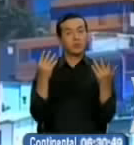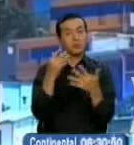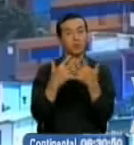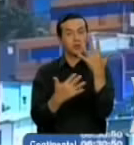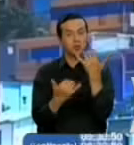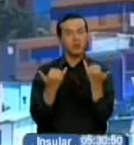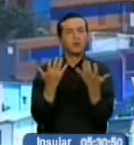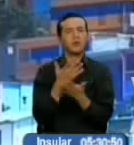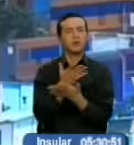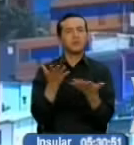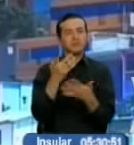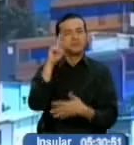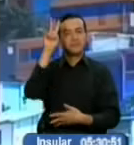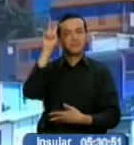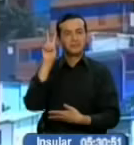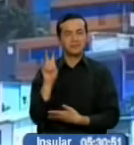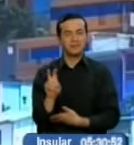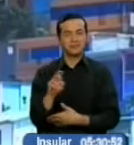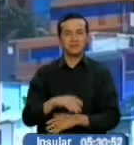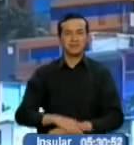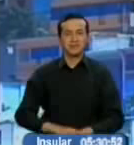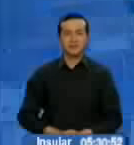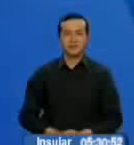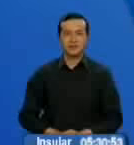de inmediato con los titulares.